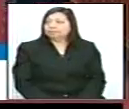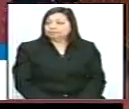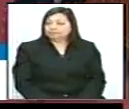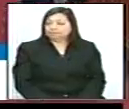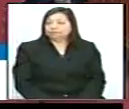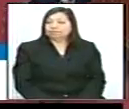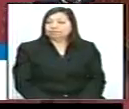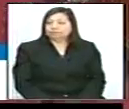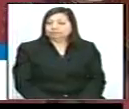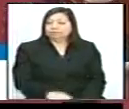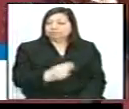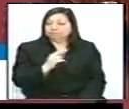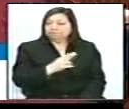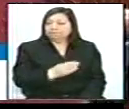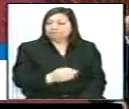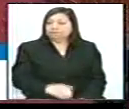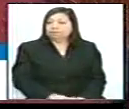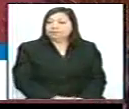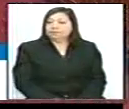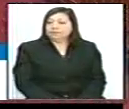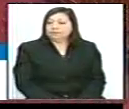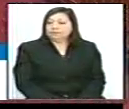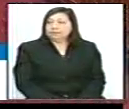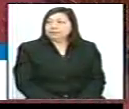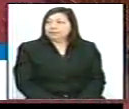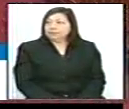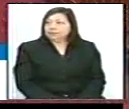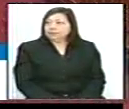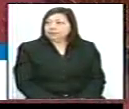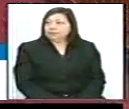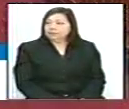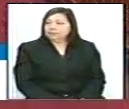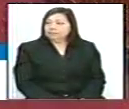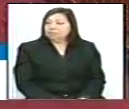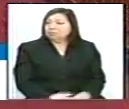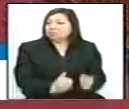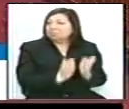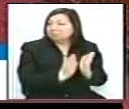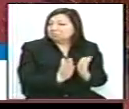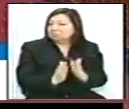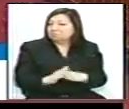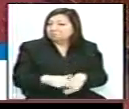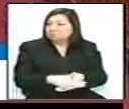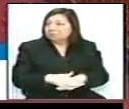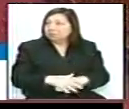conducción precisamente del Pleno. Hace algunas coordinaciones con el